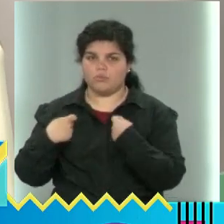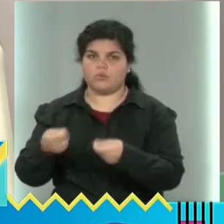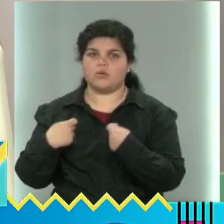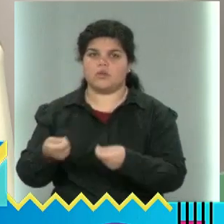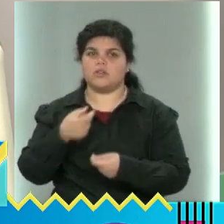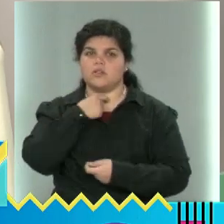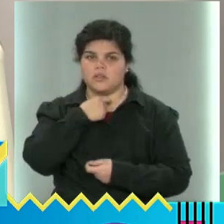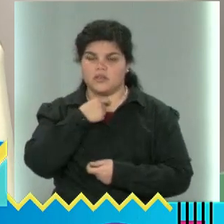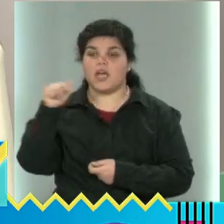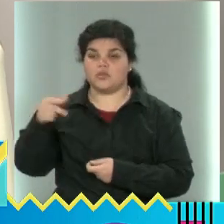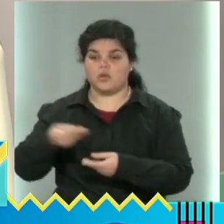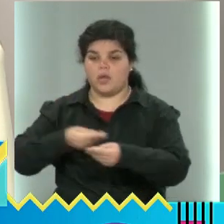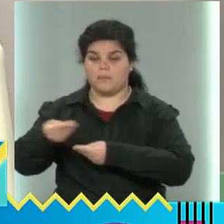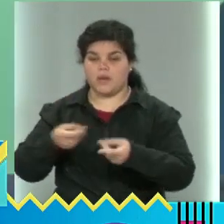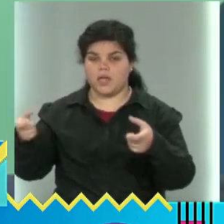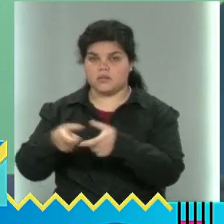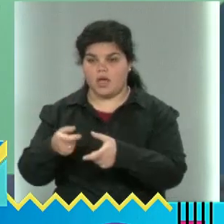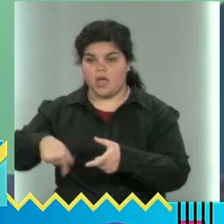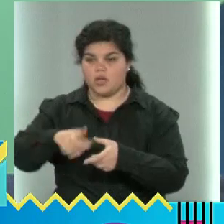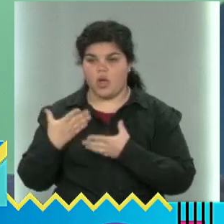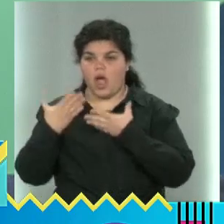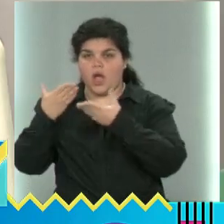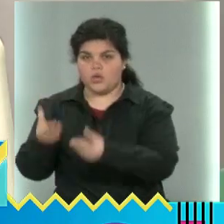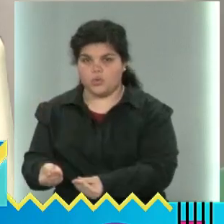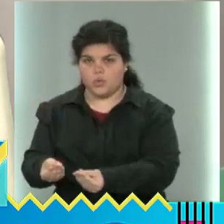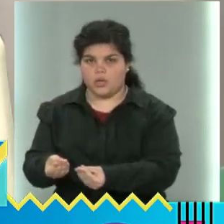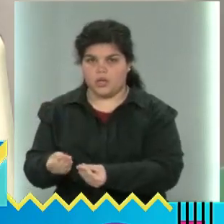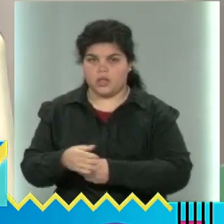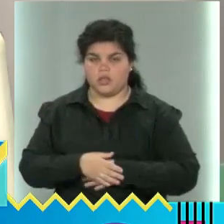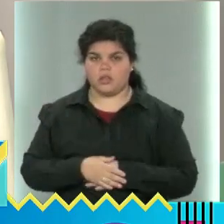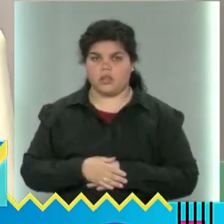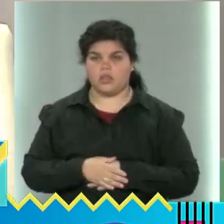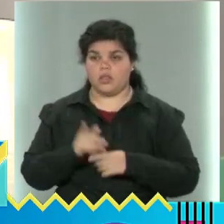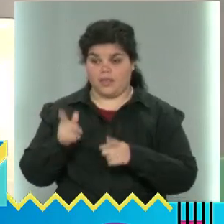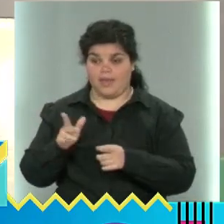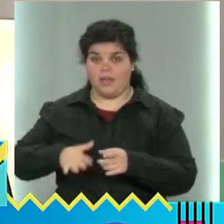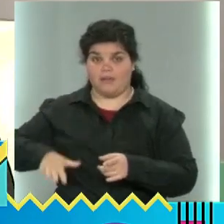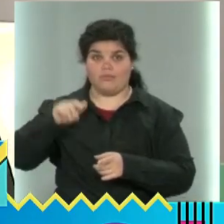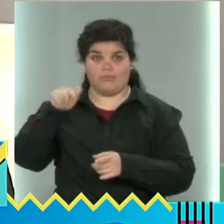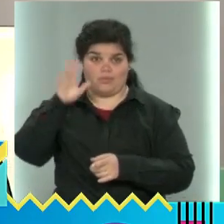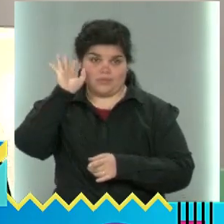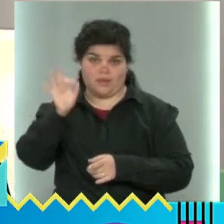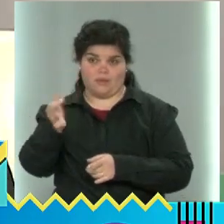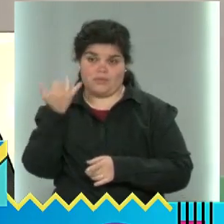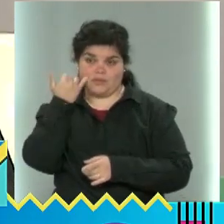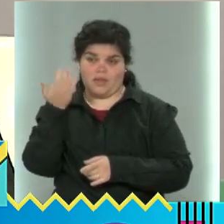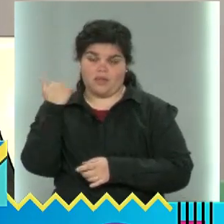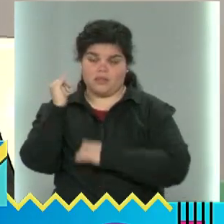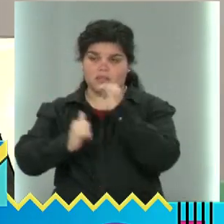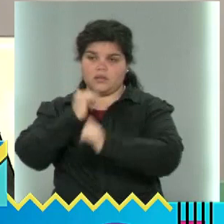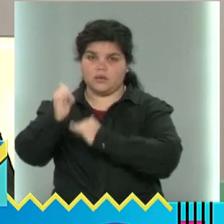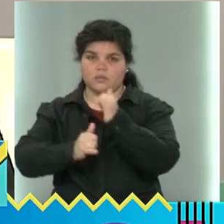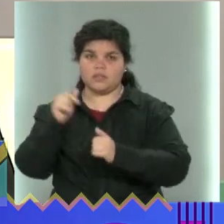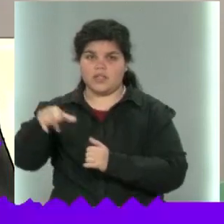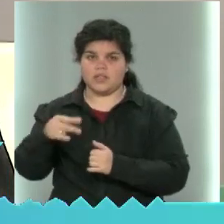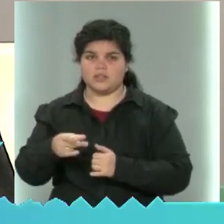pymes les da una mano, ¿no? Nos ha ayudado. En este contexto, esta cifra tan importante de inversión en la